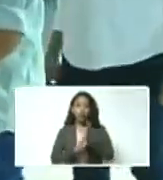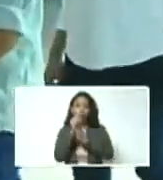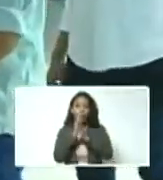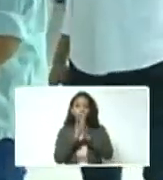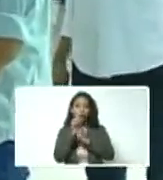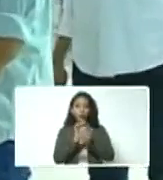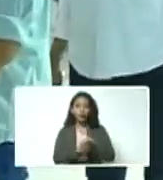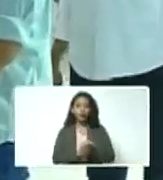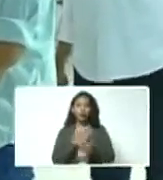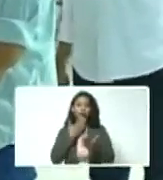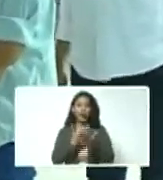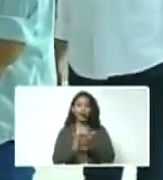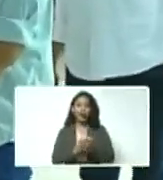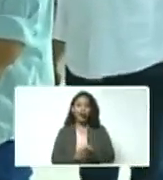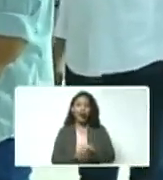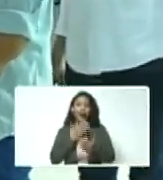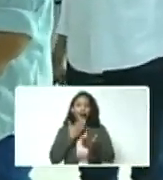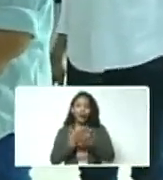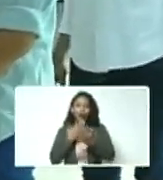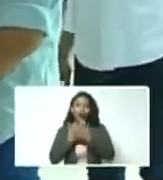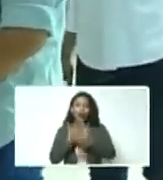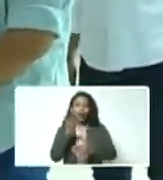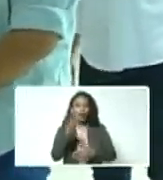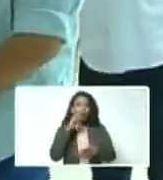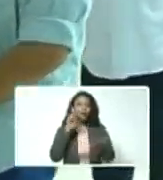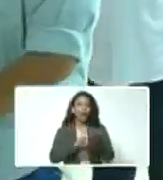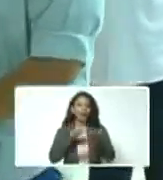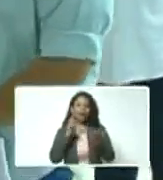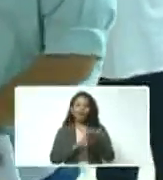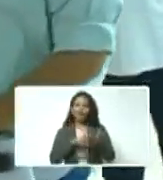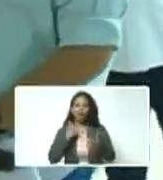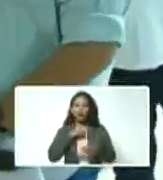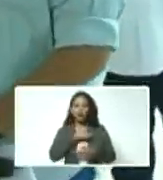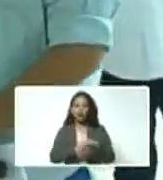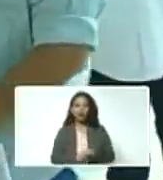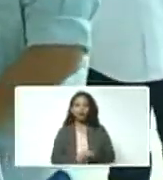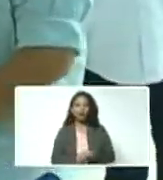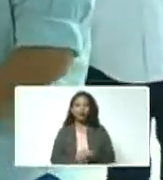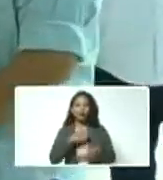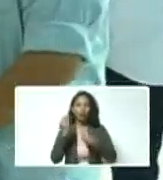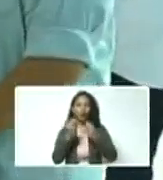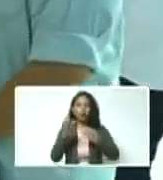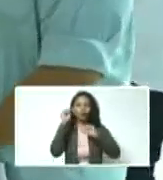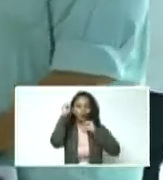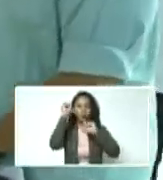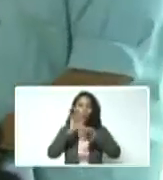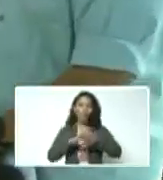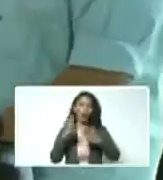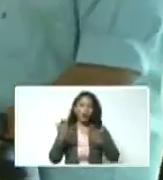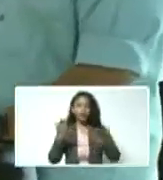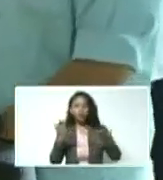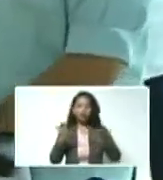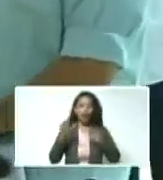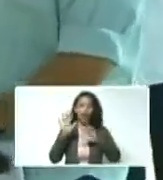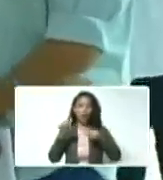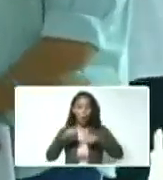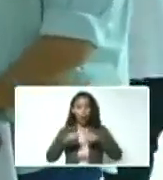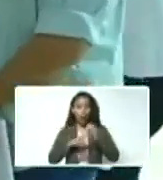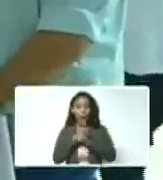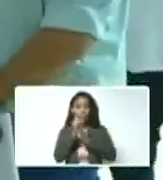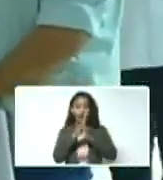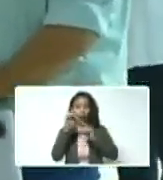emprendedores, agradecer a usted que de verdad... Nosotros como heroína, porque prácticamente emprender ahorita es